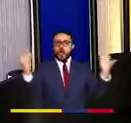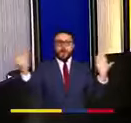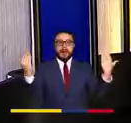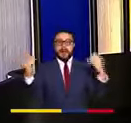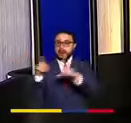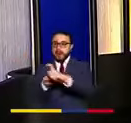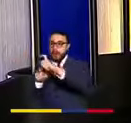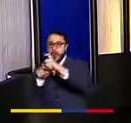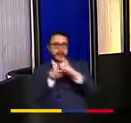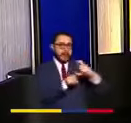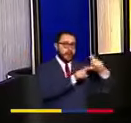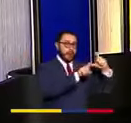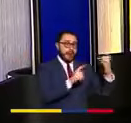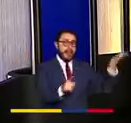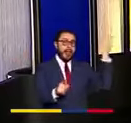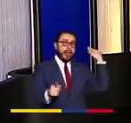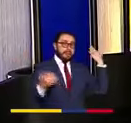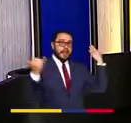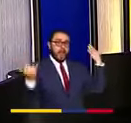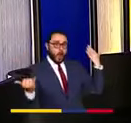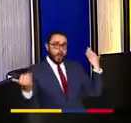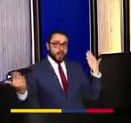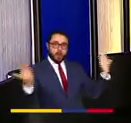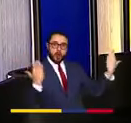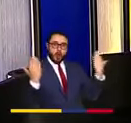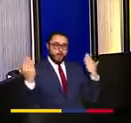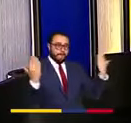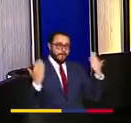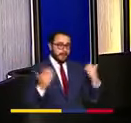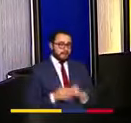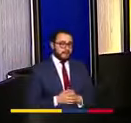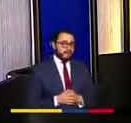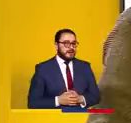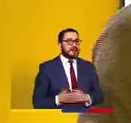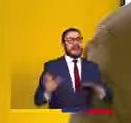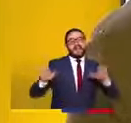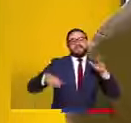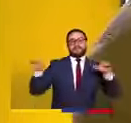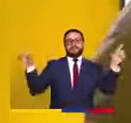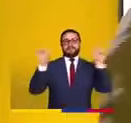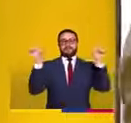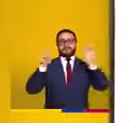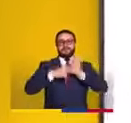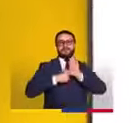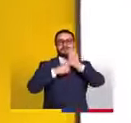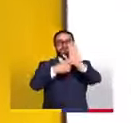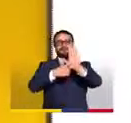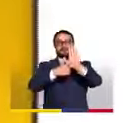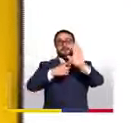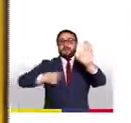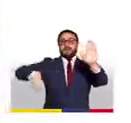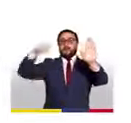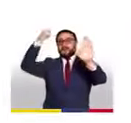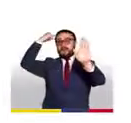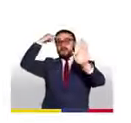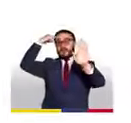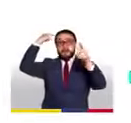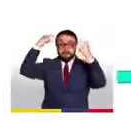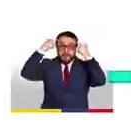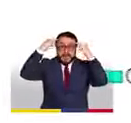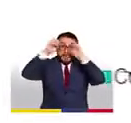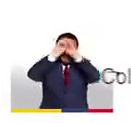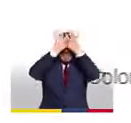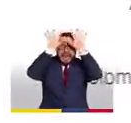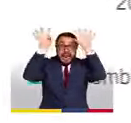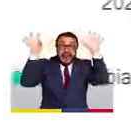Guajira. A veces la técnica en televisión no nos deja pensar bien en